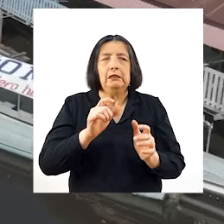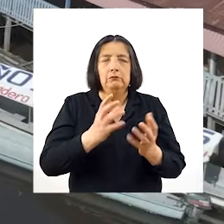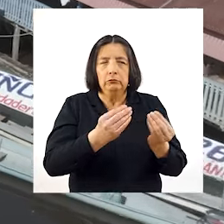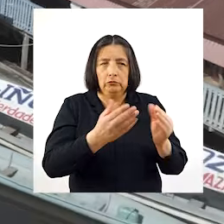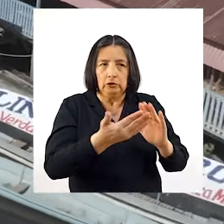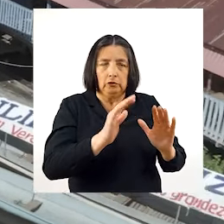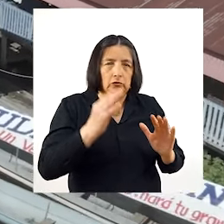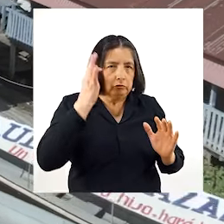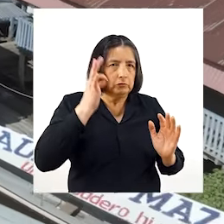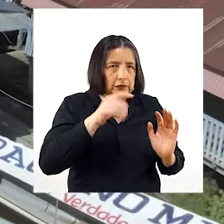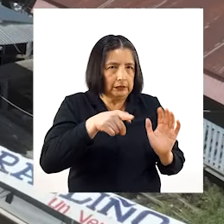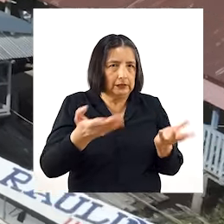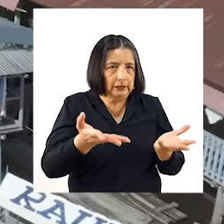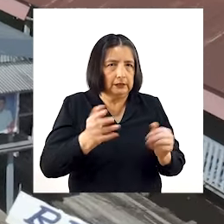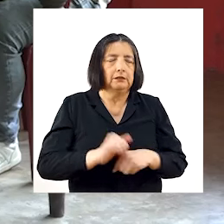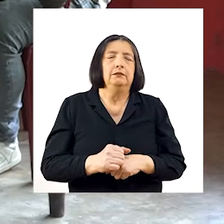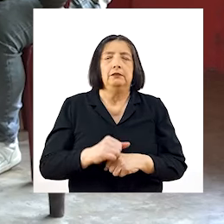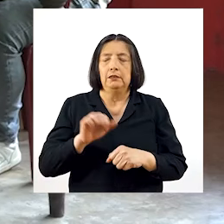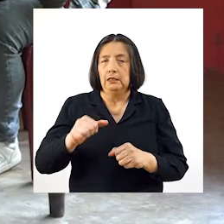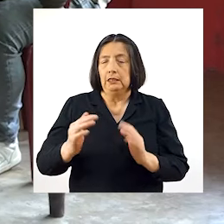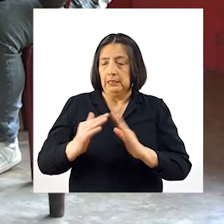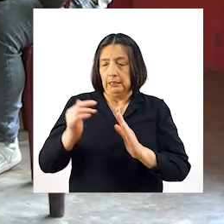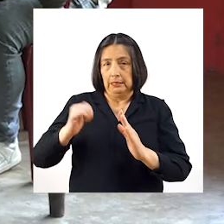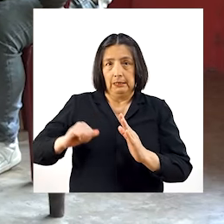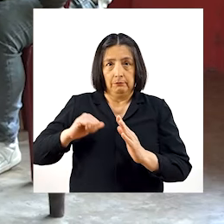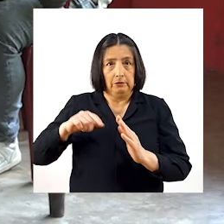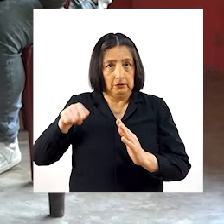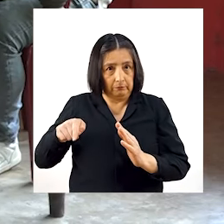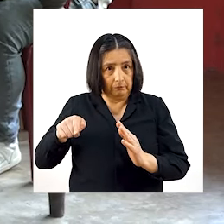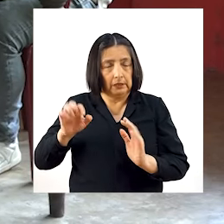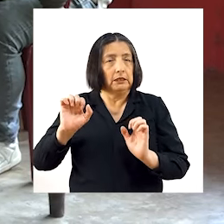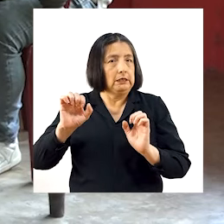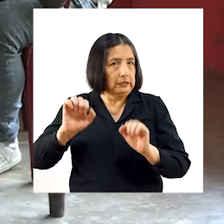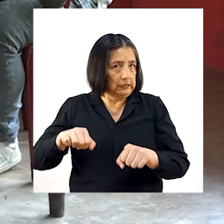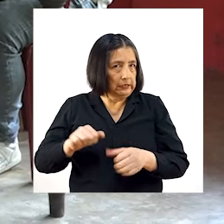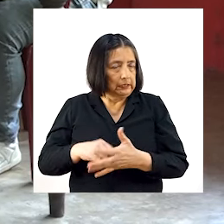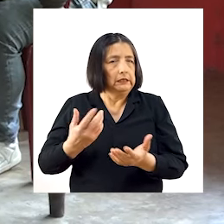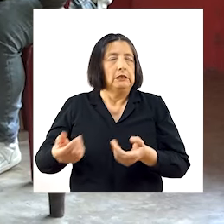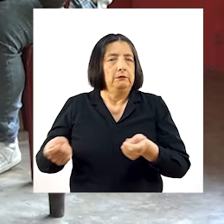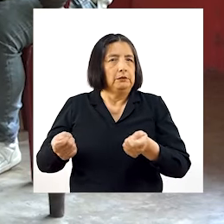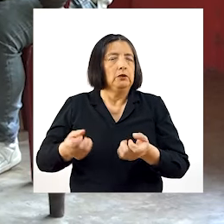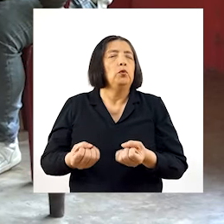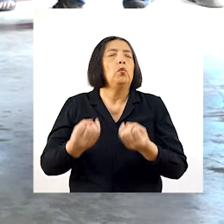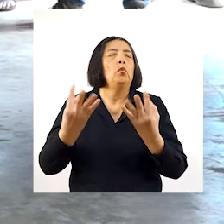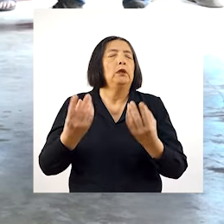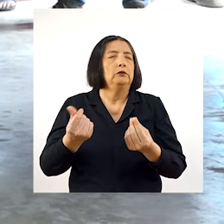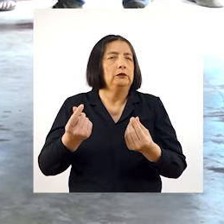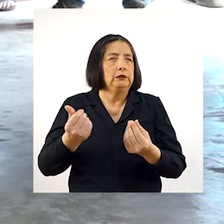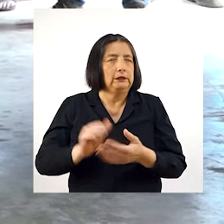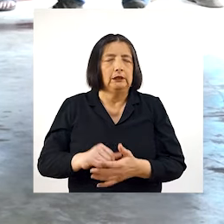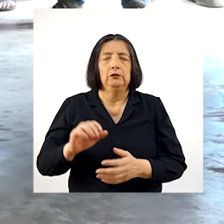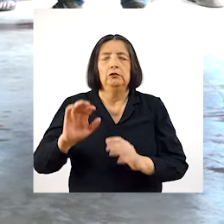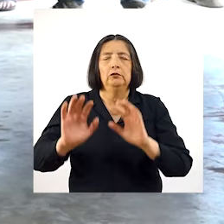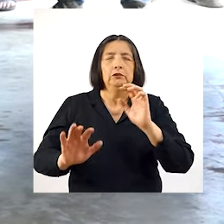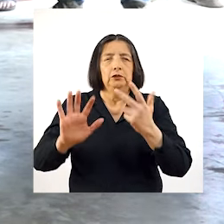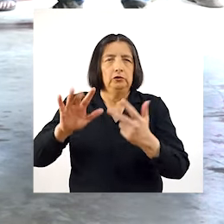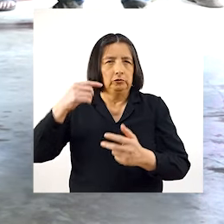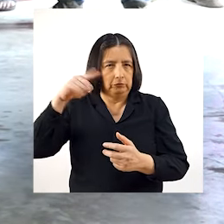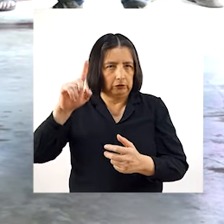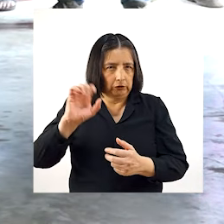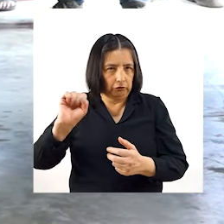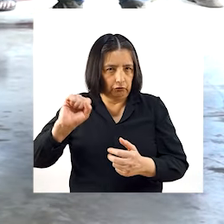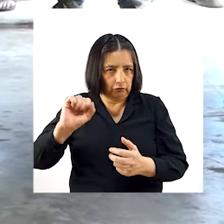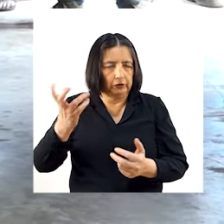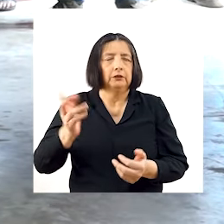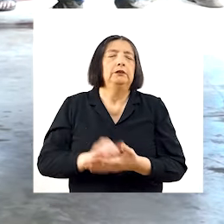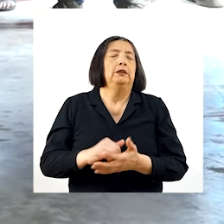varias comunidades nativas. La Municipalidad Distrital de Mazán administra un presupuesto cercano a los 18 millones